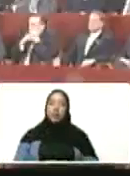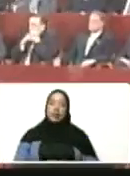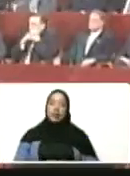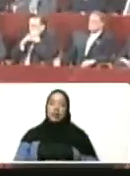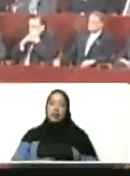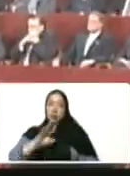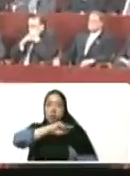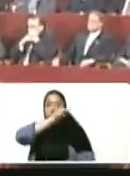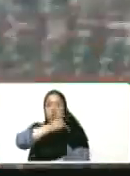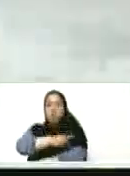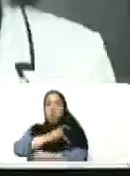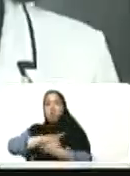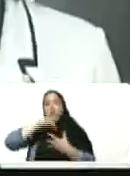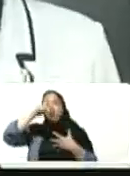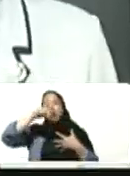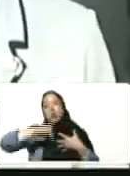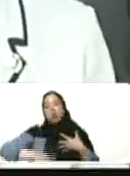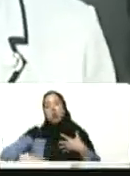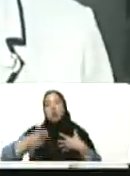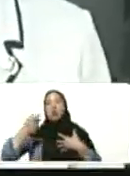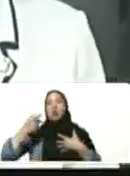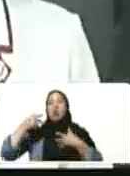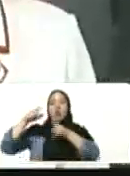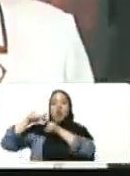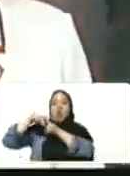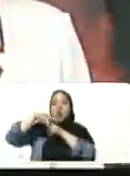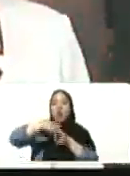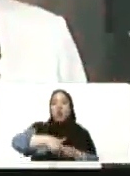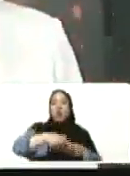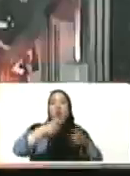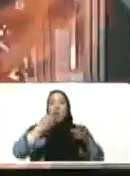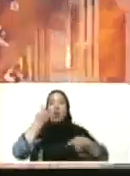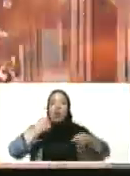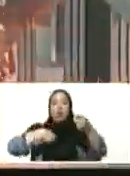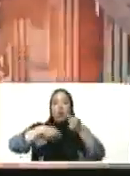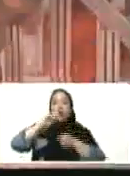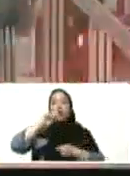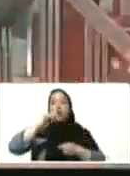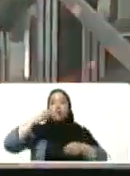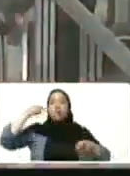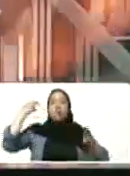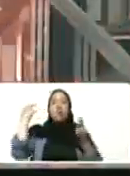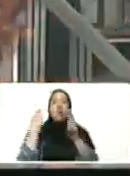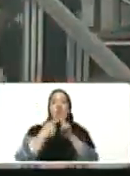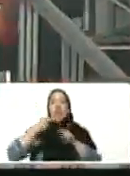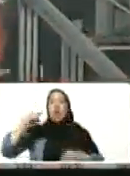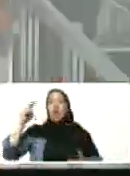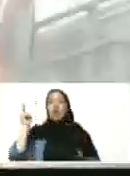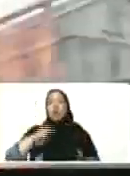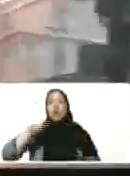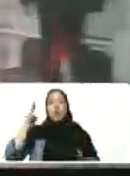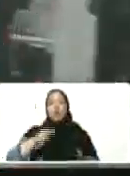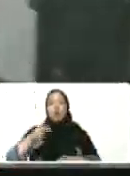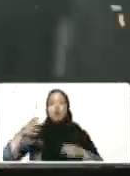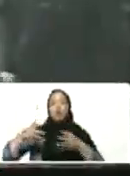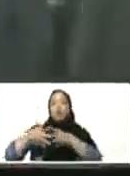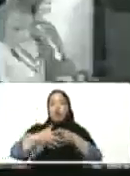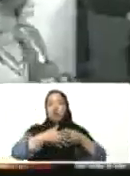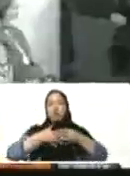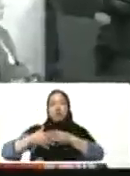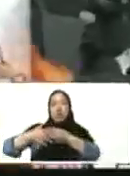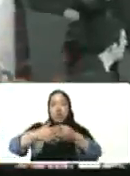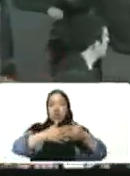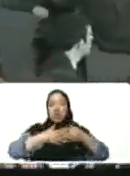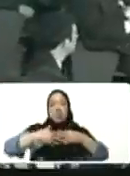Poner el proyecto de colonización económica más peligroso que jamás el imperialismo